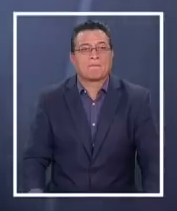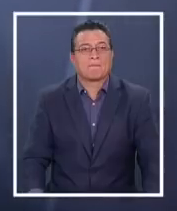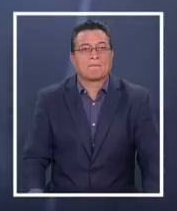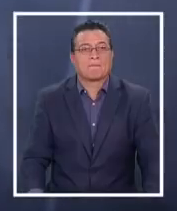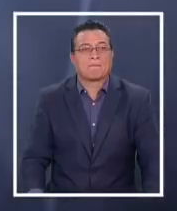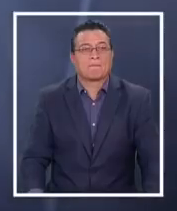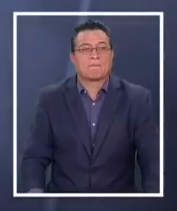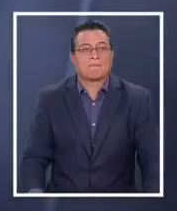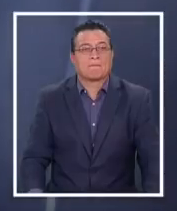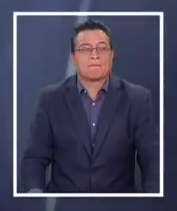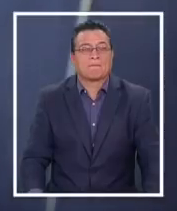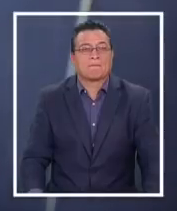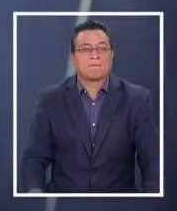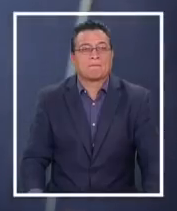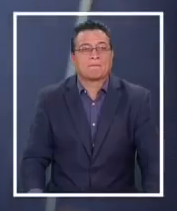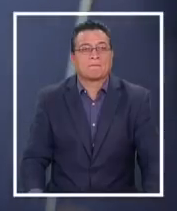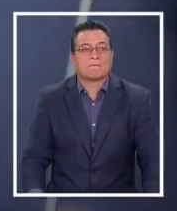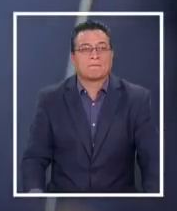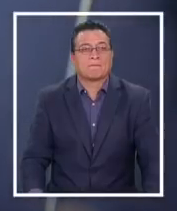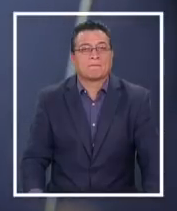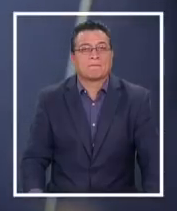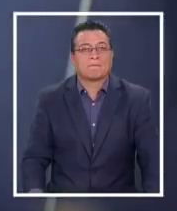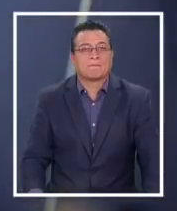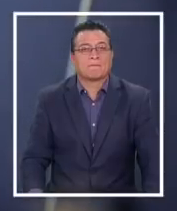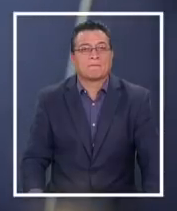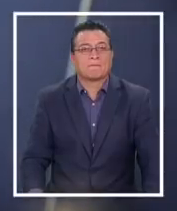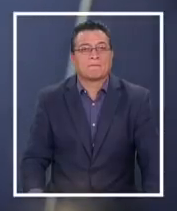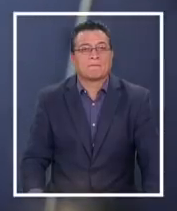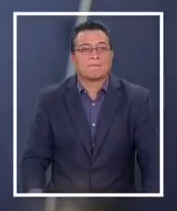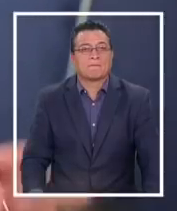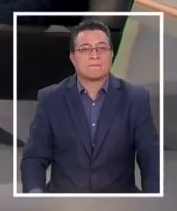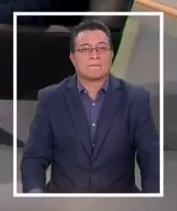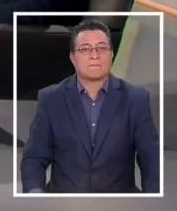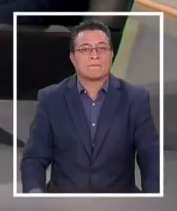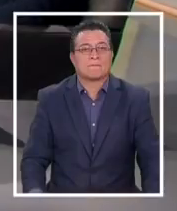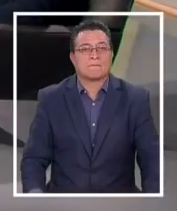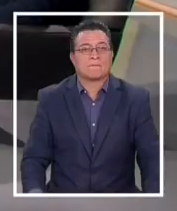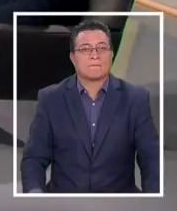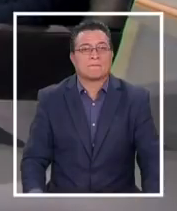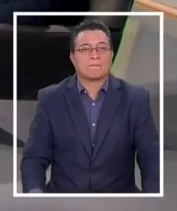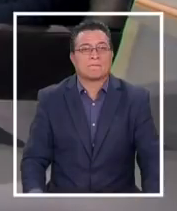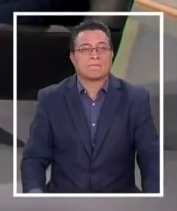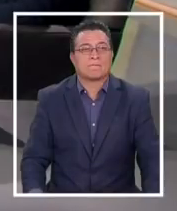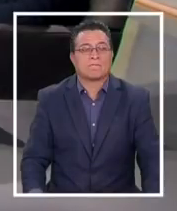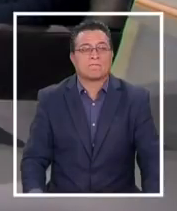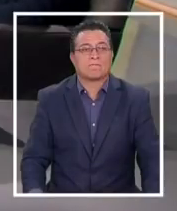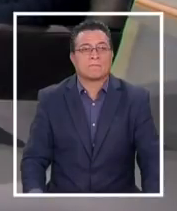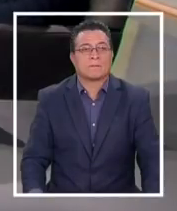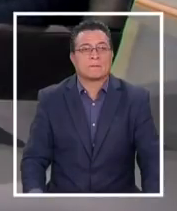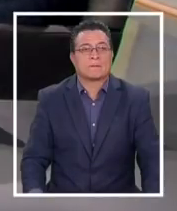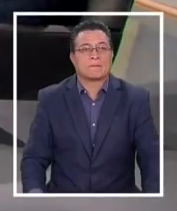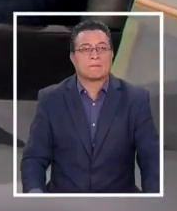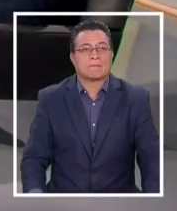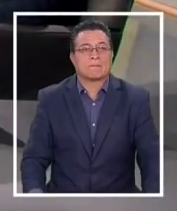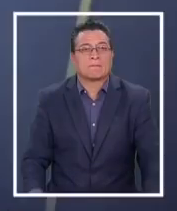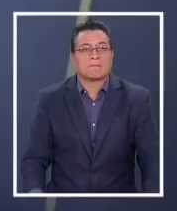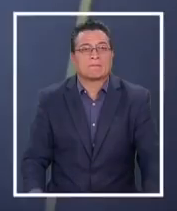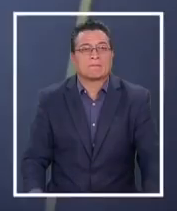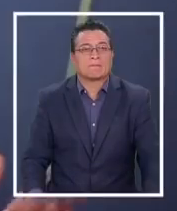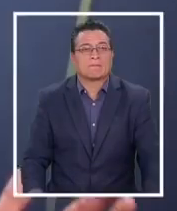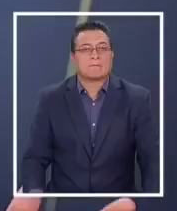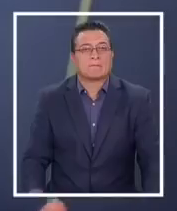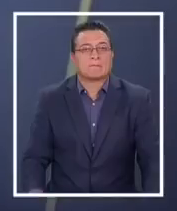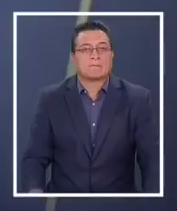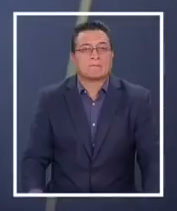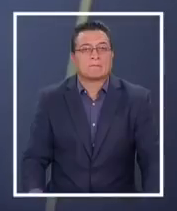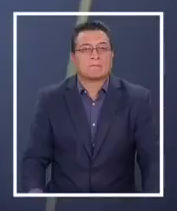clima para efectivamente proponer y sacar adelante una política pública bien estudiada, seria, financiada, sí, etcétera. Yo, semana, en